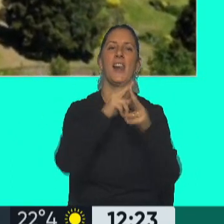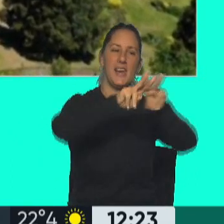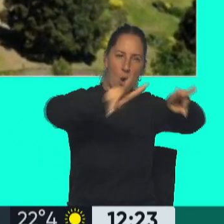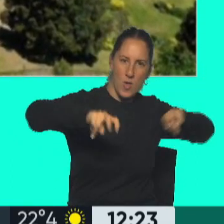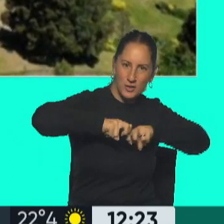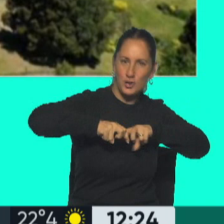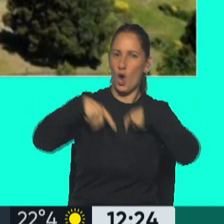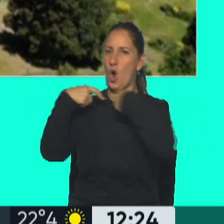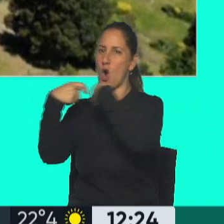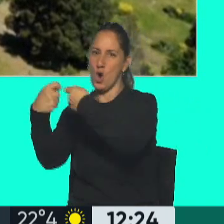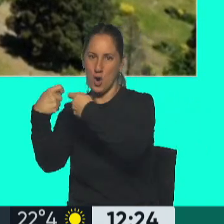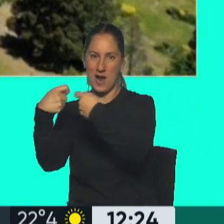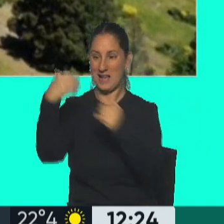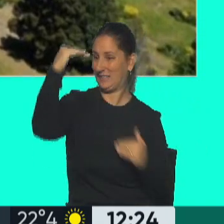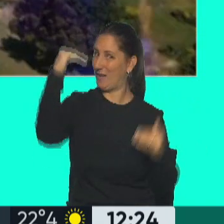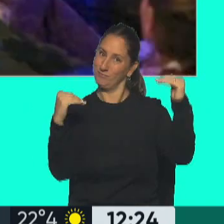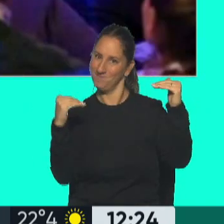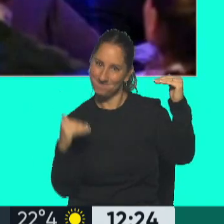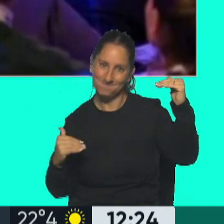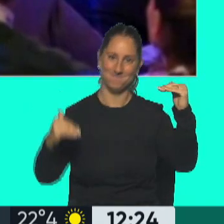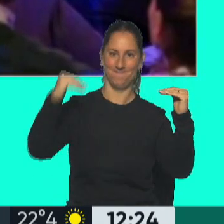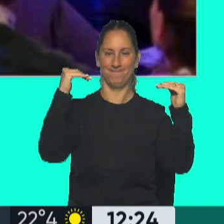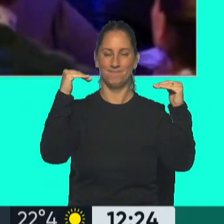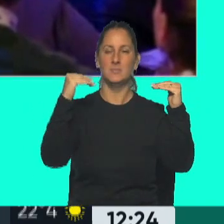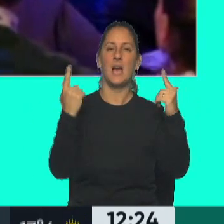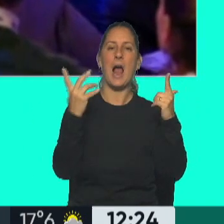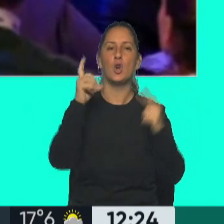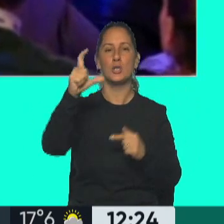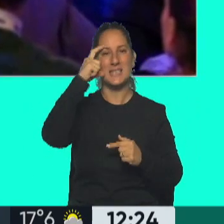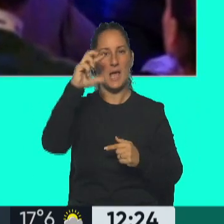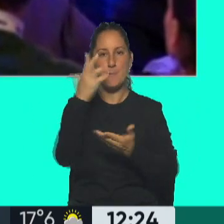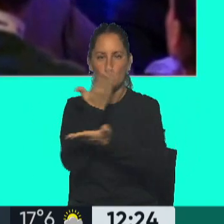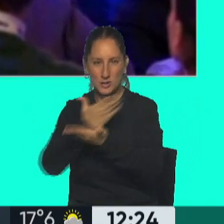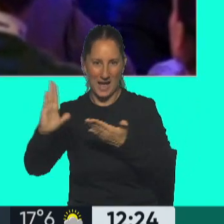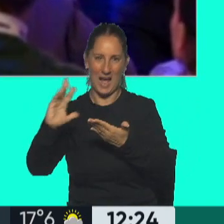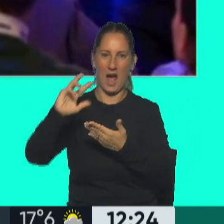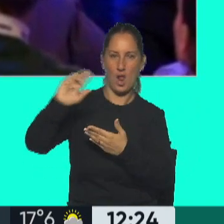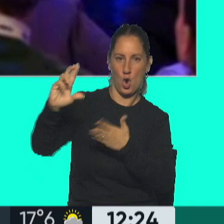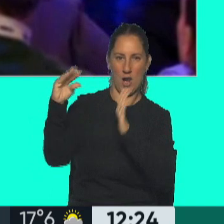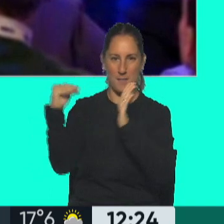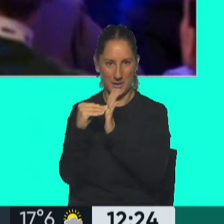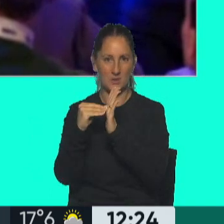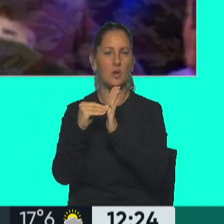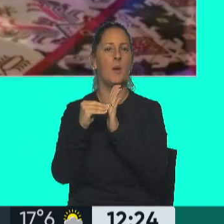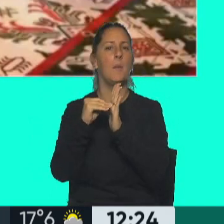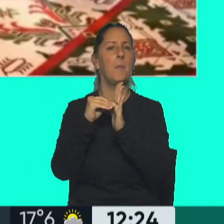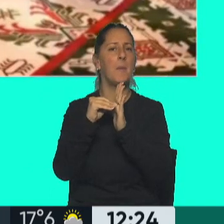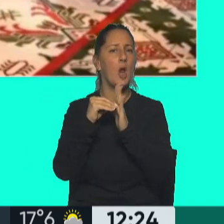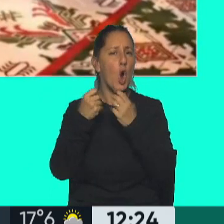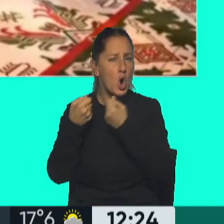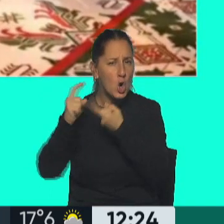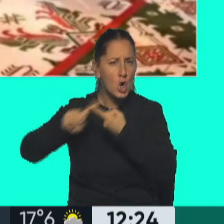fiscal en eliminar el cepo con algún Matiz más rápido con mayor lentitud pero en el fondo las coincidencias